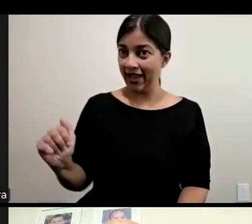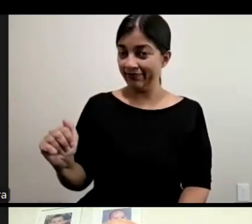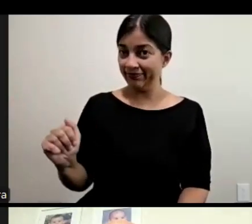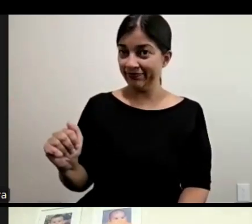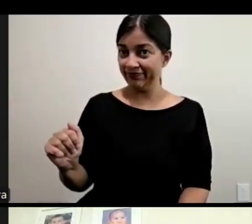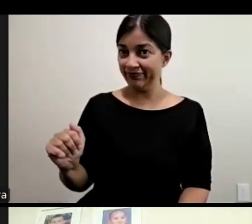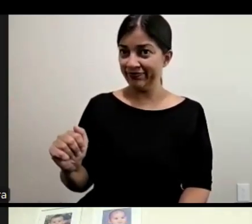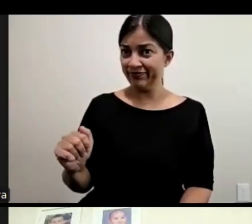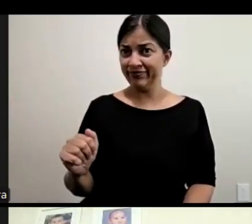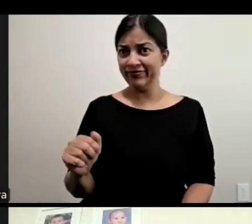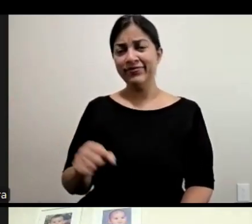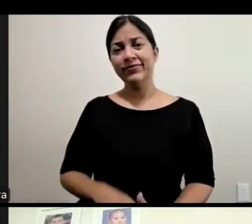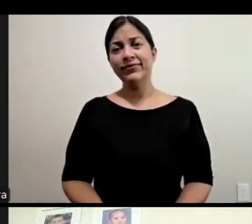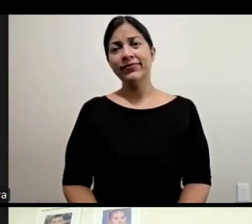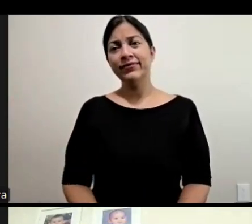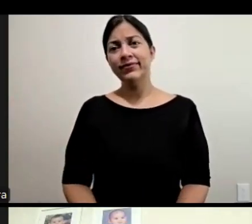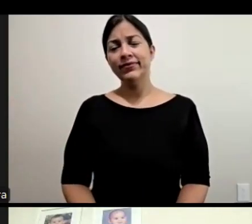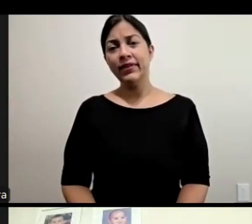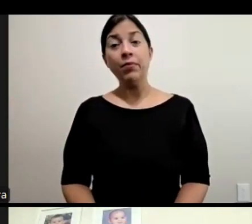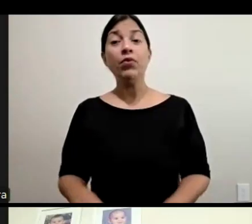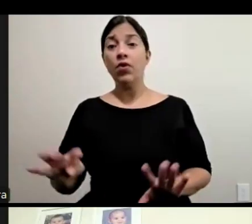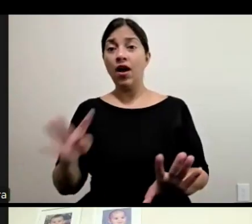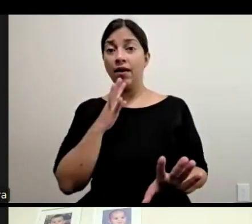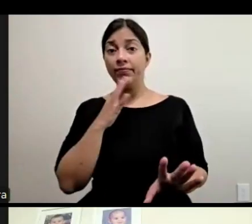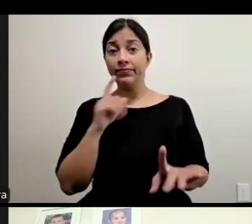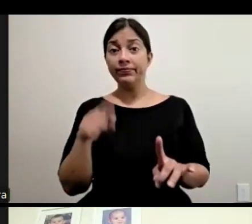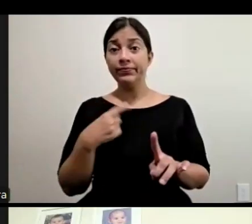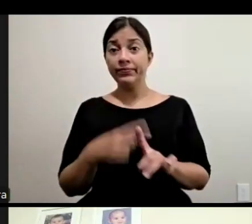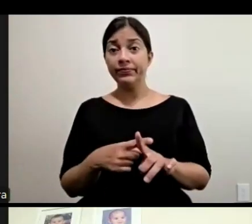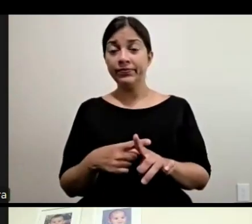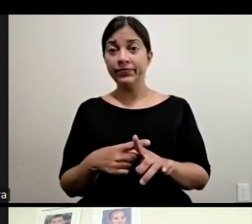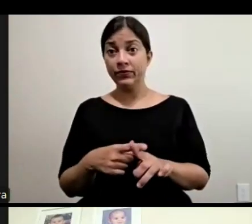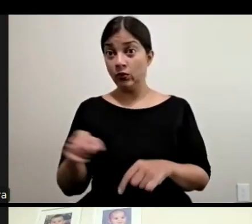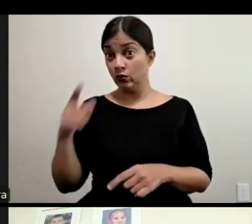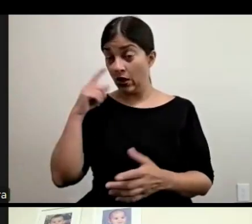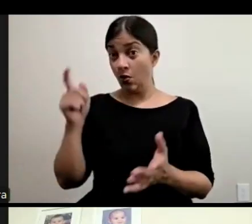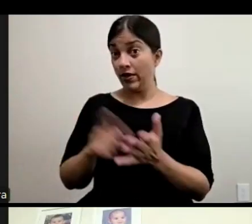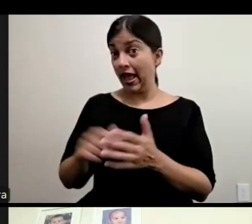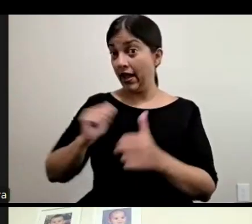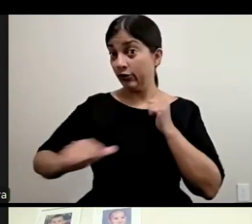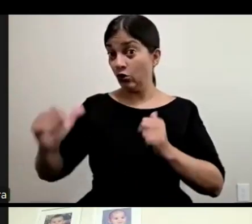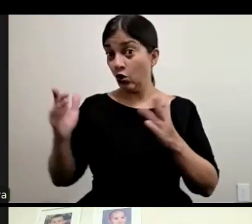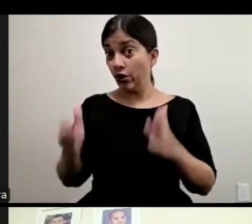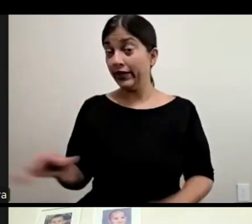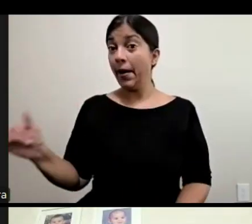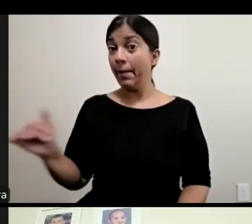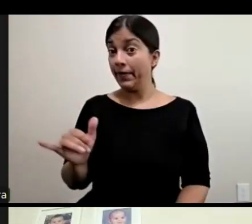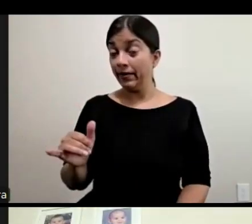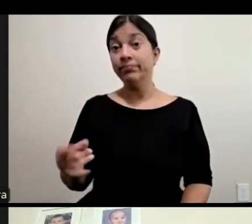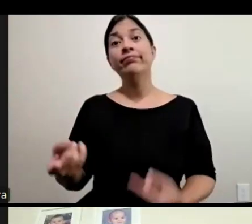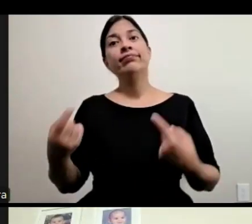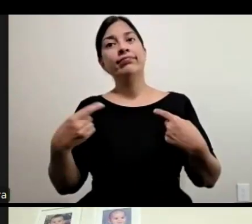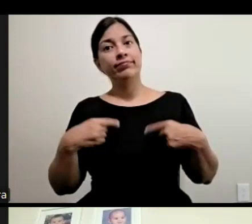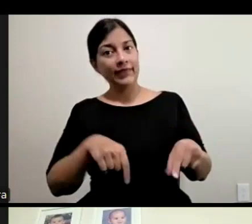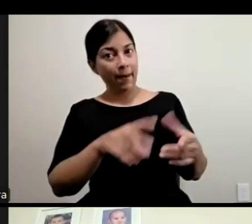ahí, o sea, estamos hablando de que entonces te encuentras con que los actores también, mientras estaban bailando,